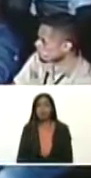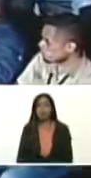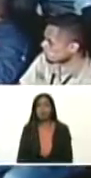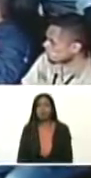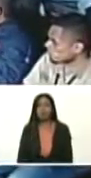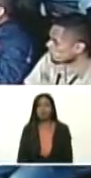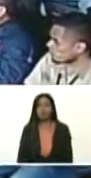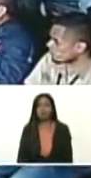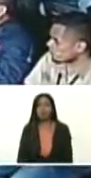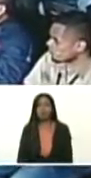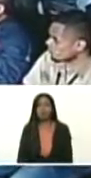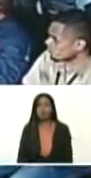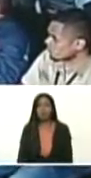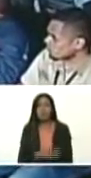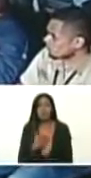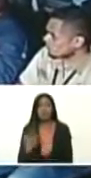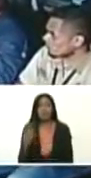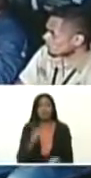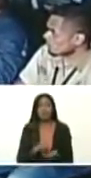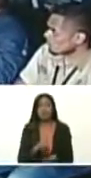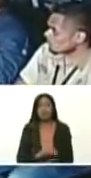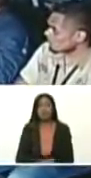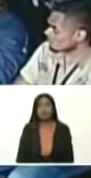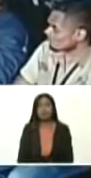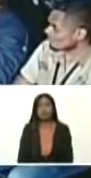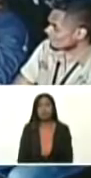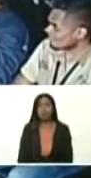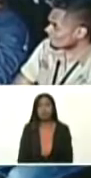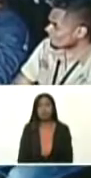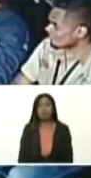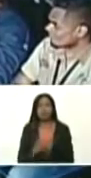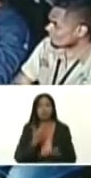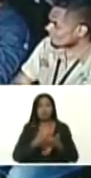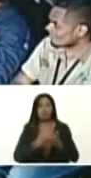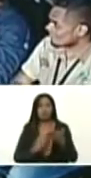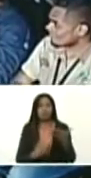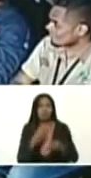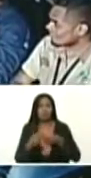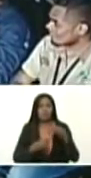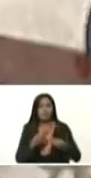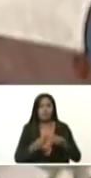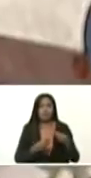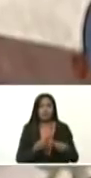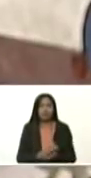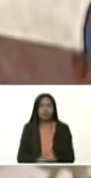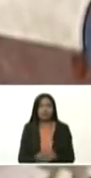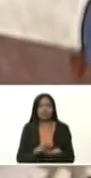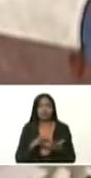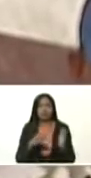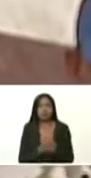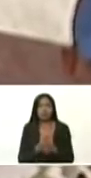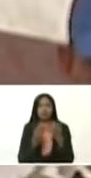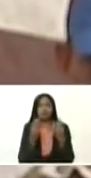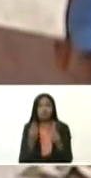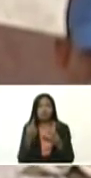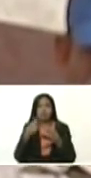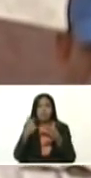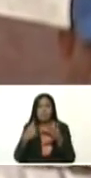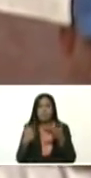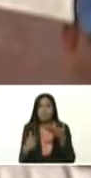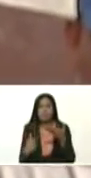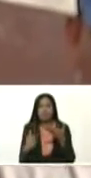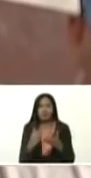Todos, mire, quieren participar. ¿Cómo es la propuesta? Explícala bien, por favor. Se trata de que hay muchas piezas que